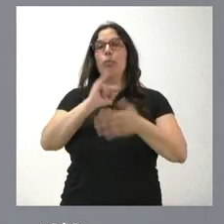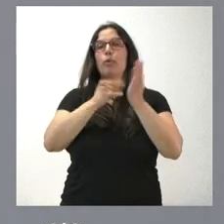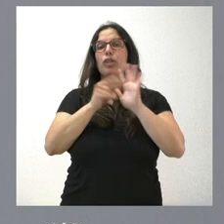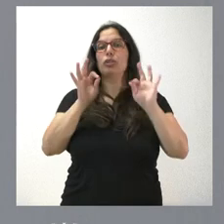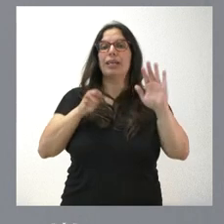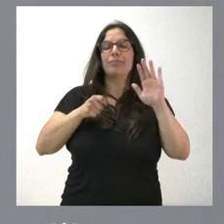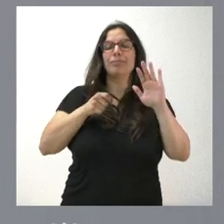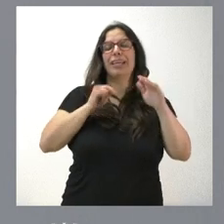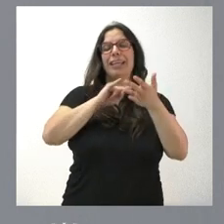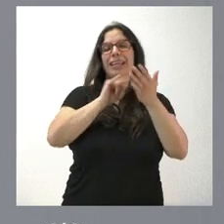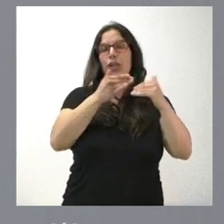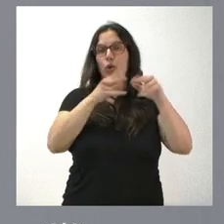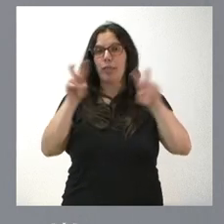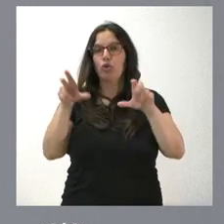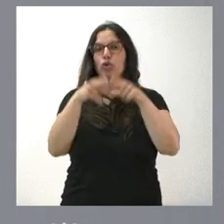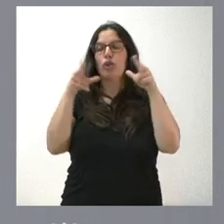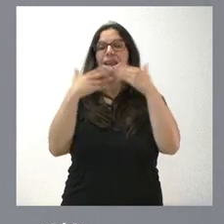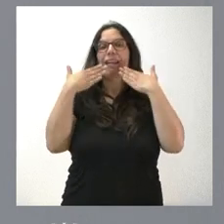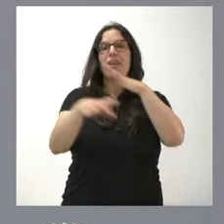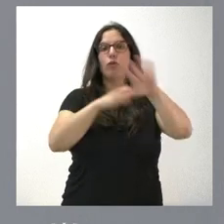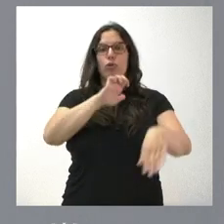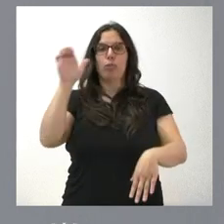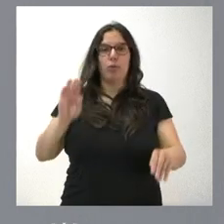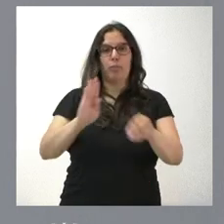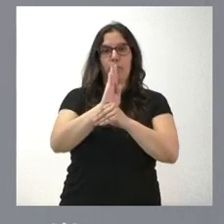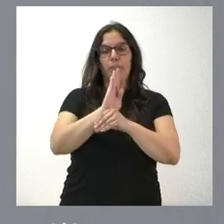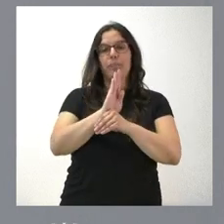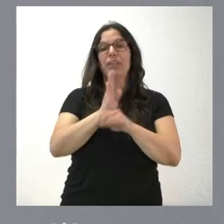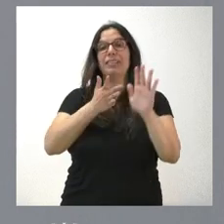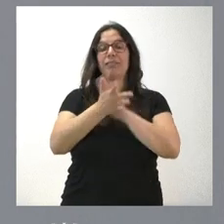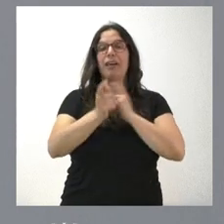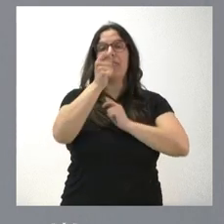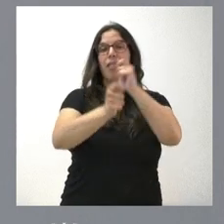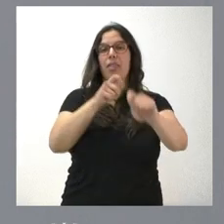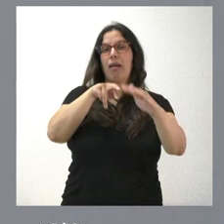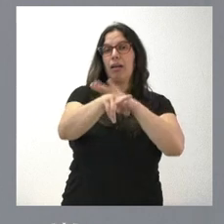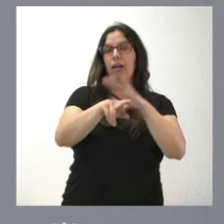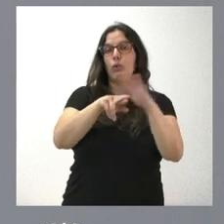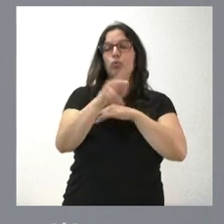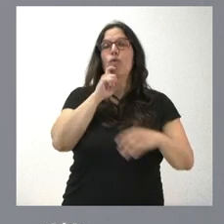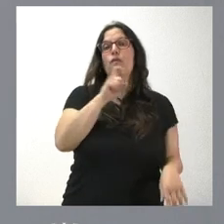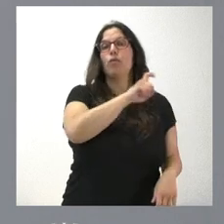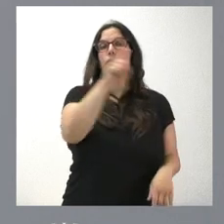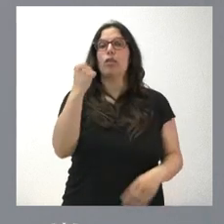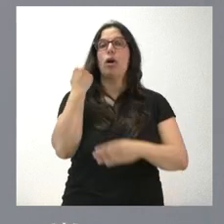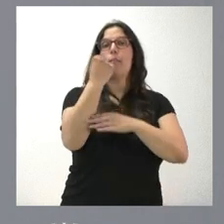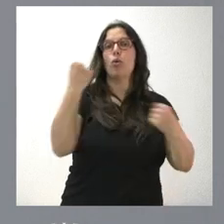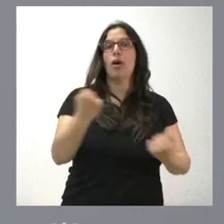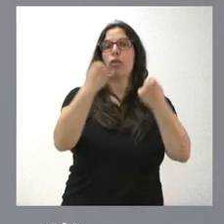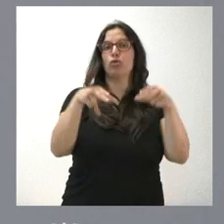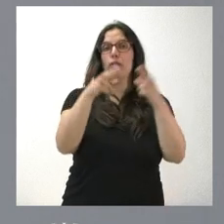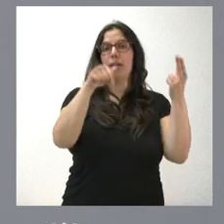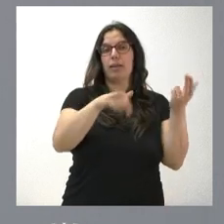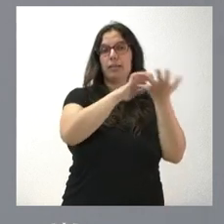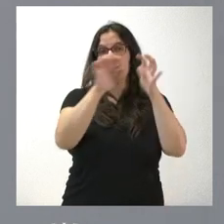innovación social financiados con fondos europeos. Es dotar de recursos a la Fundación Apoyos y Acción Social en Castilla y